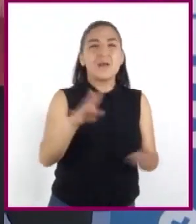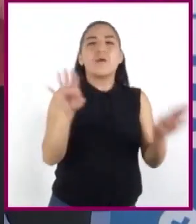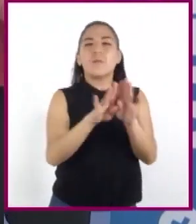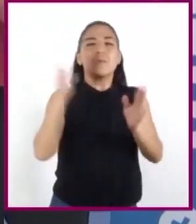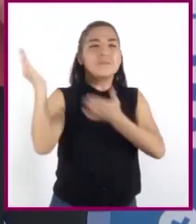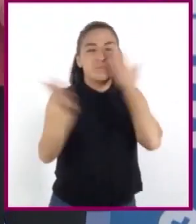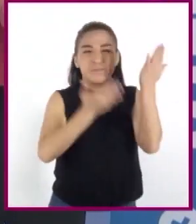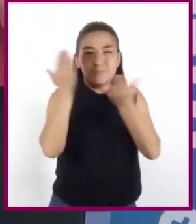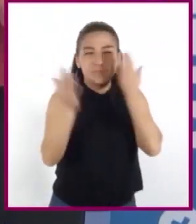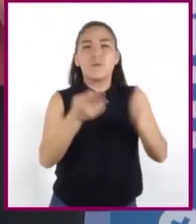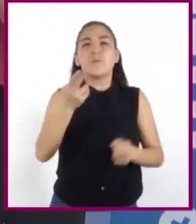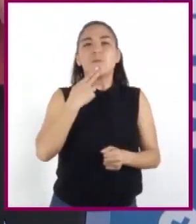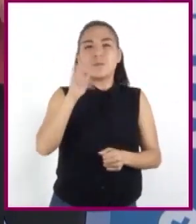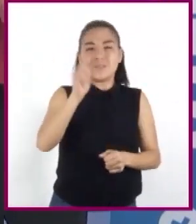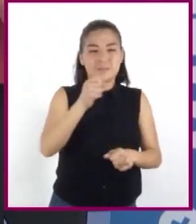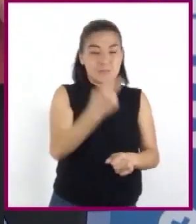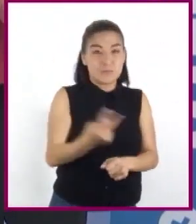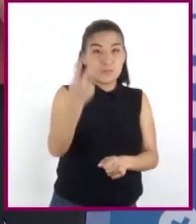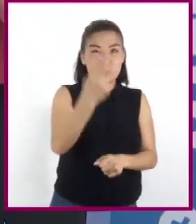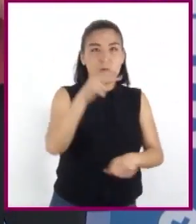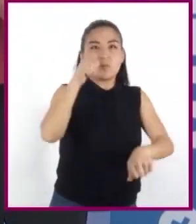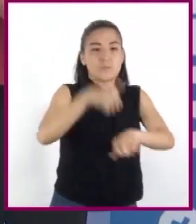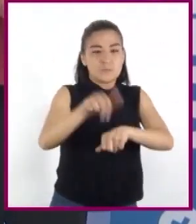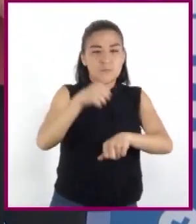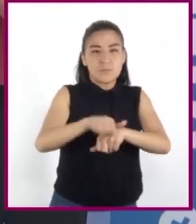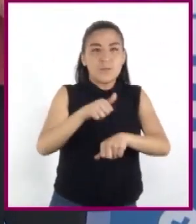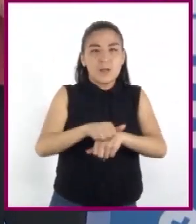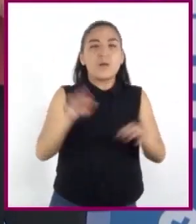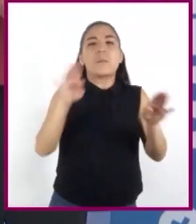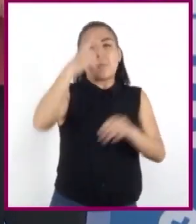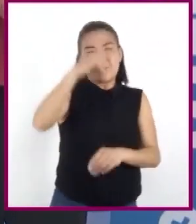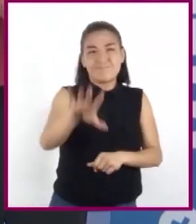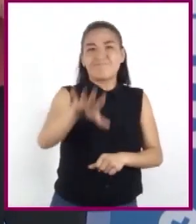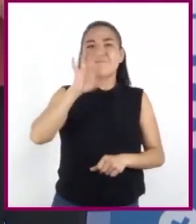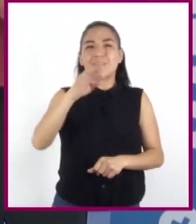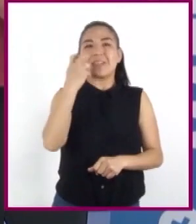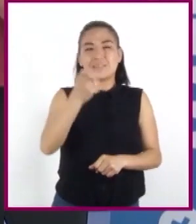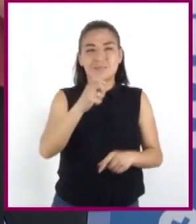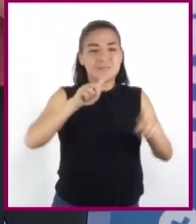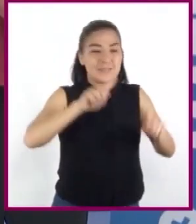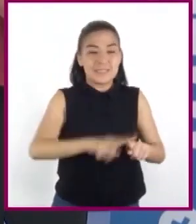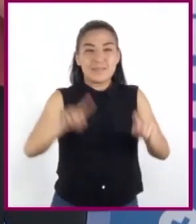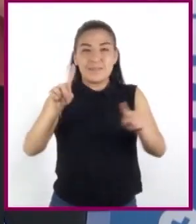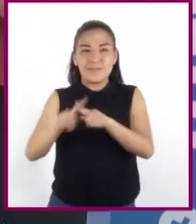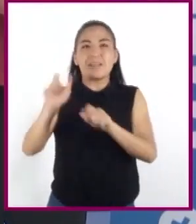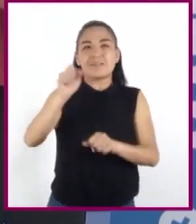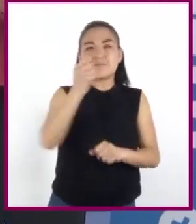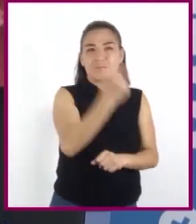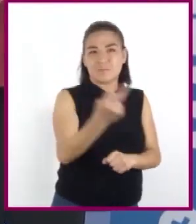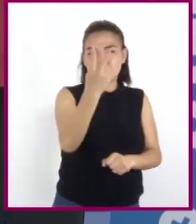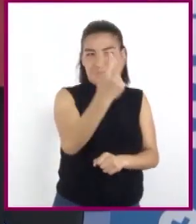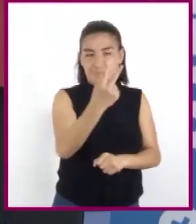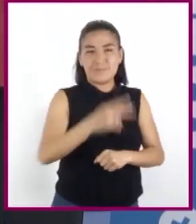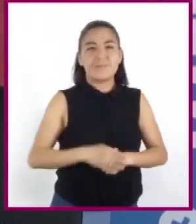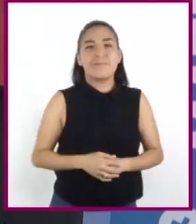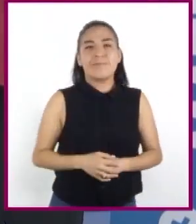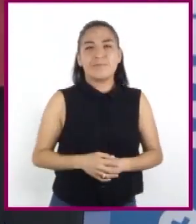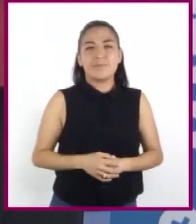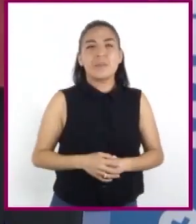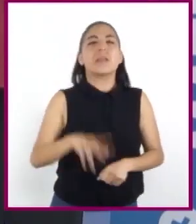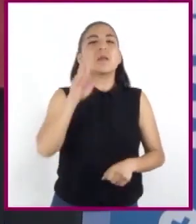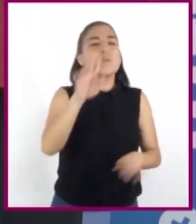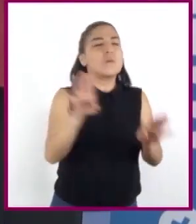analizar cómo se usan los binomios conjugados para obtener la factorización de una diferencia de cuadrados. Comencemos